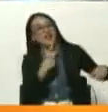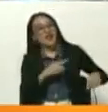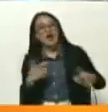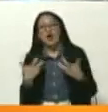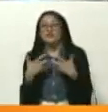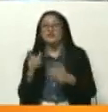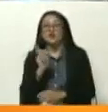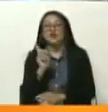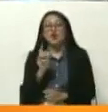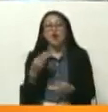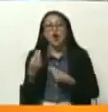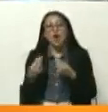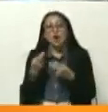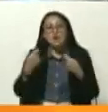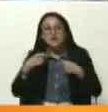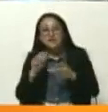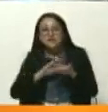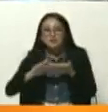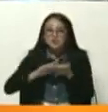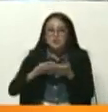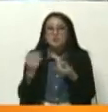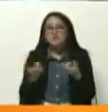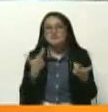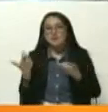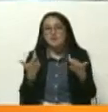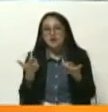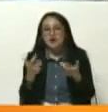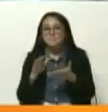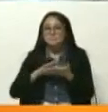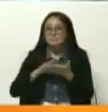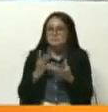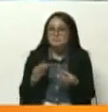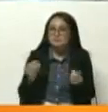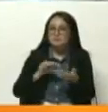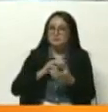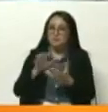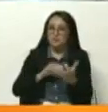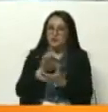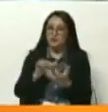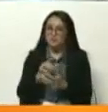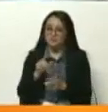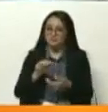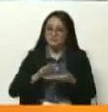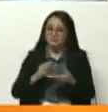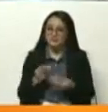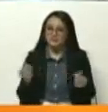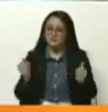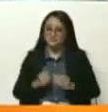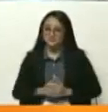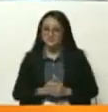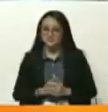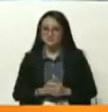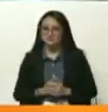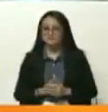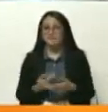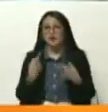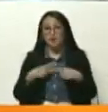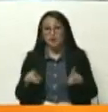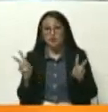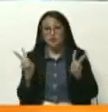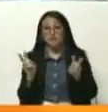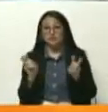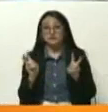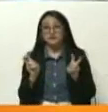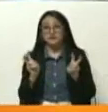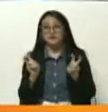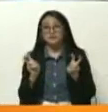tratarlos, saber tramitarlos, buscar soluciones a los problemas. La otra excepción, que se